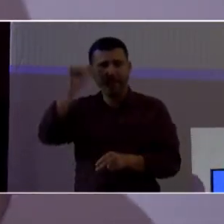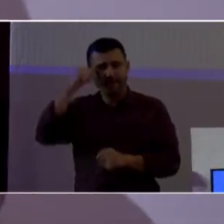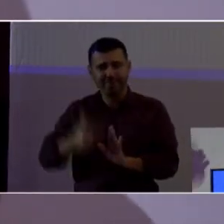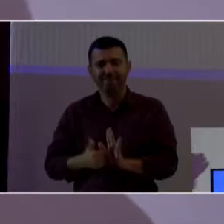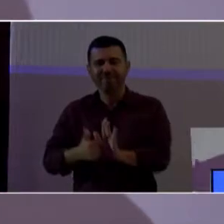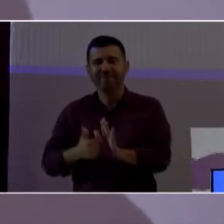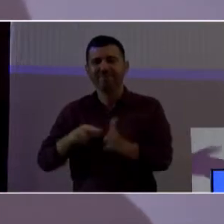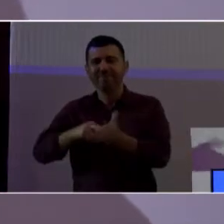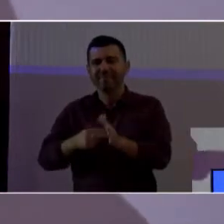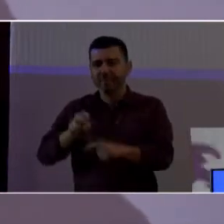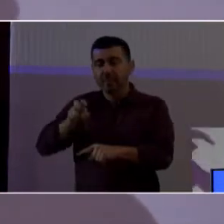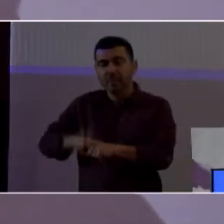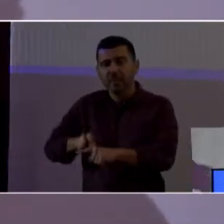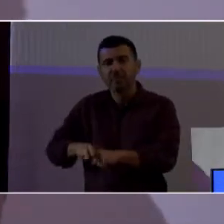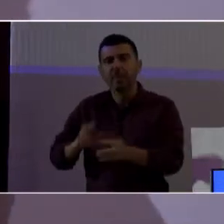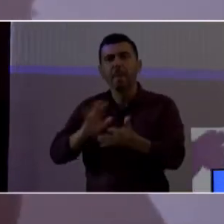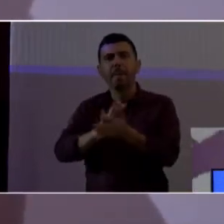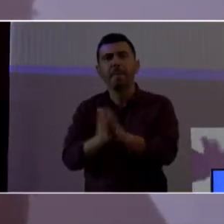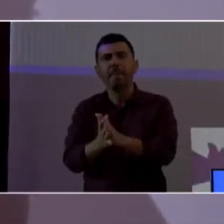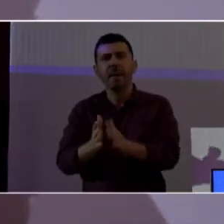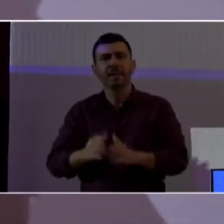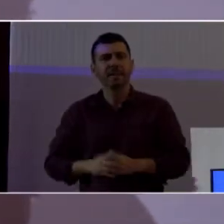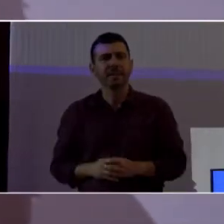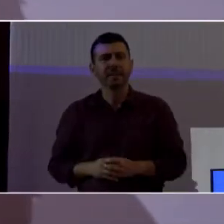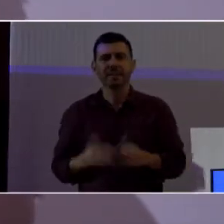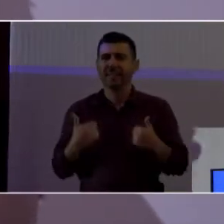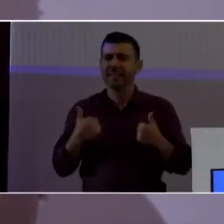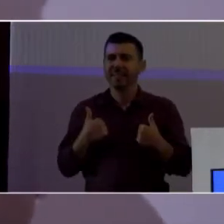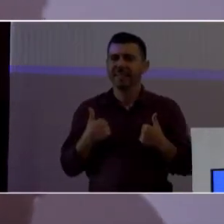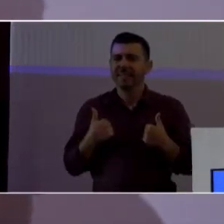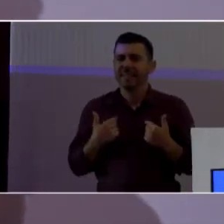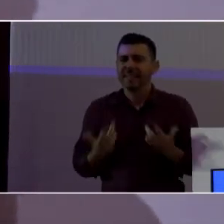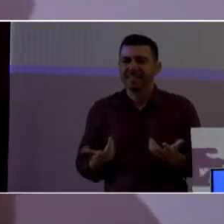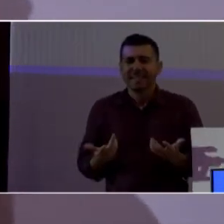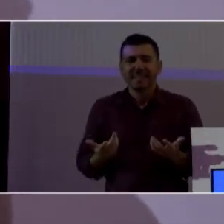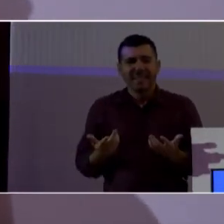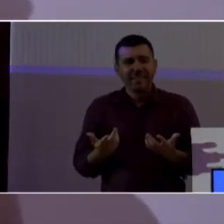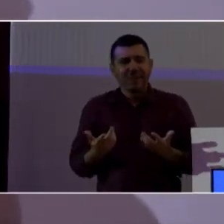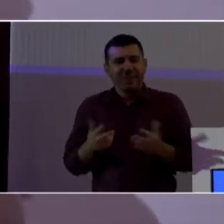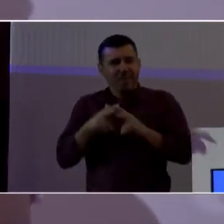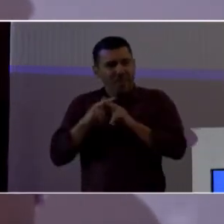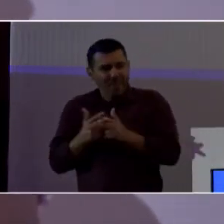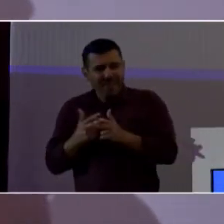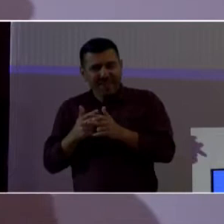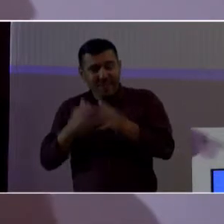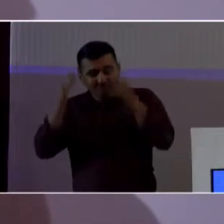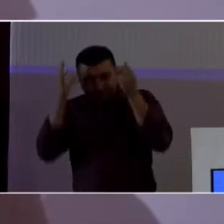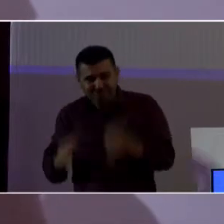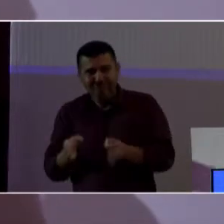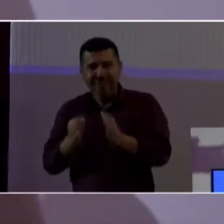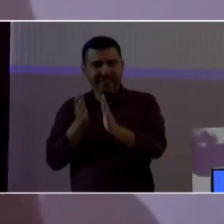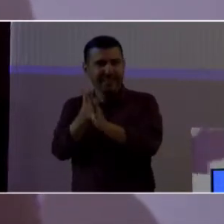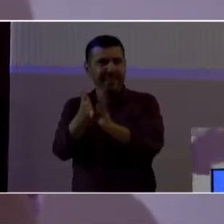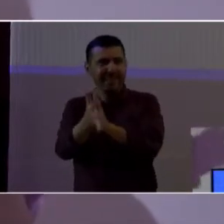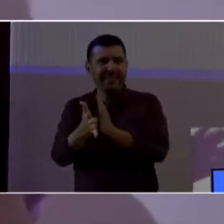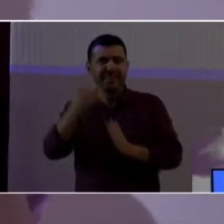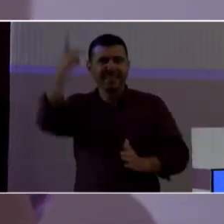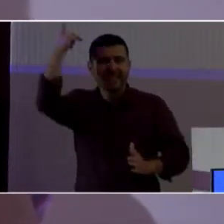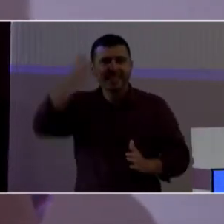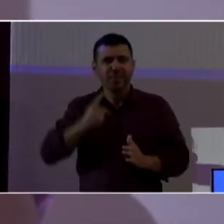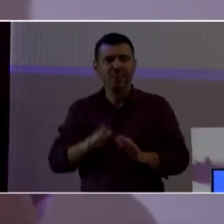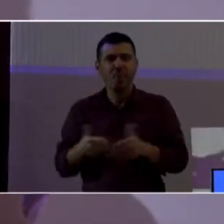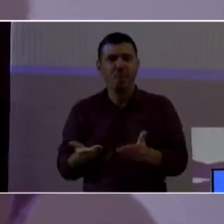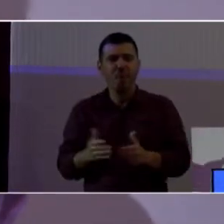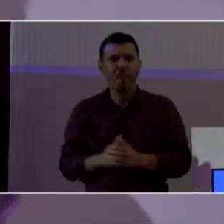Algo así, no he podido como tecnificar bien la historia, pero esta historia